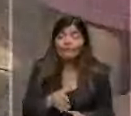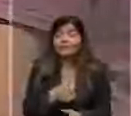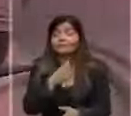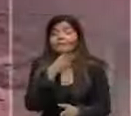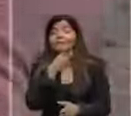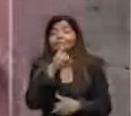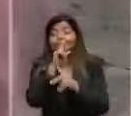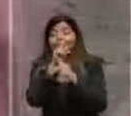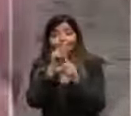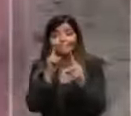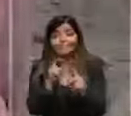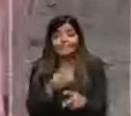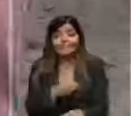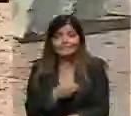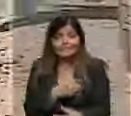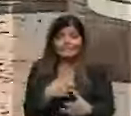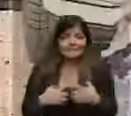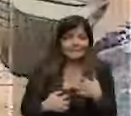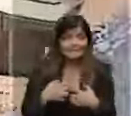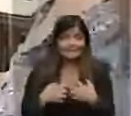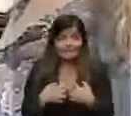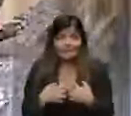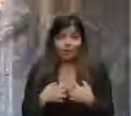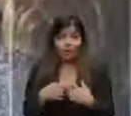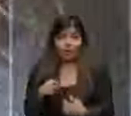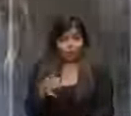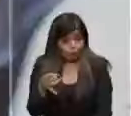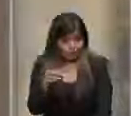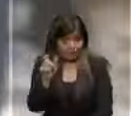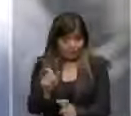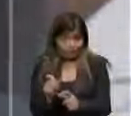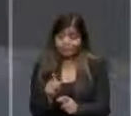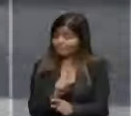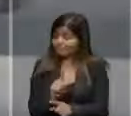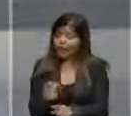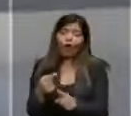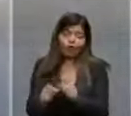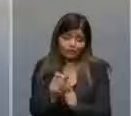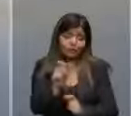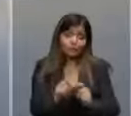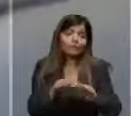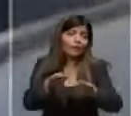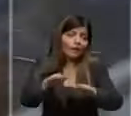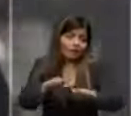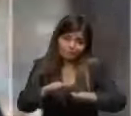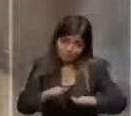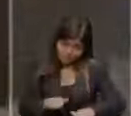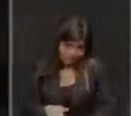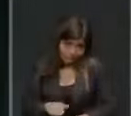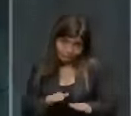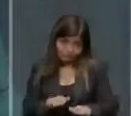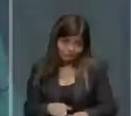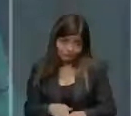Pero la pena y la desesperación de Ariel no es única. Hay más gente que está pasando lo mismo que él.